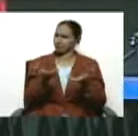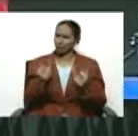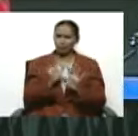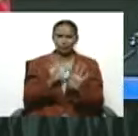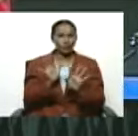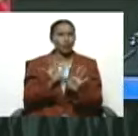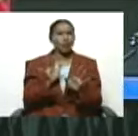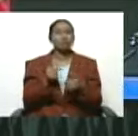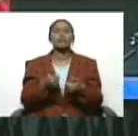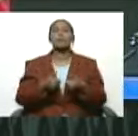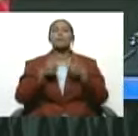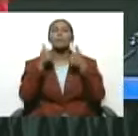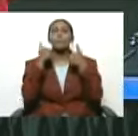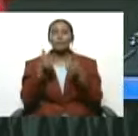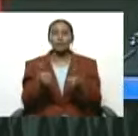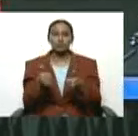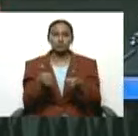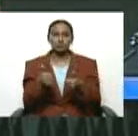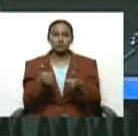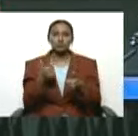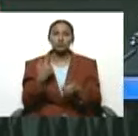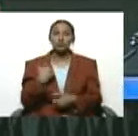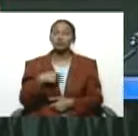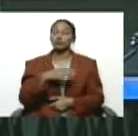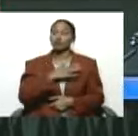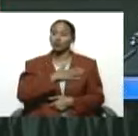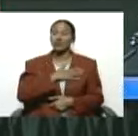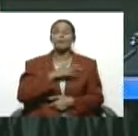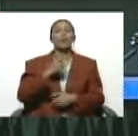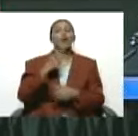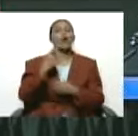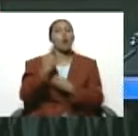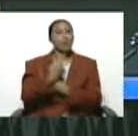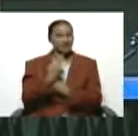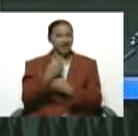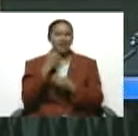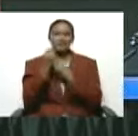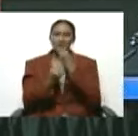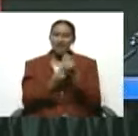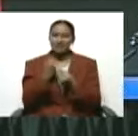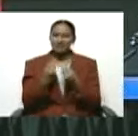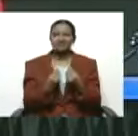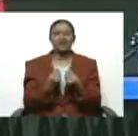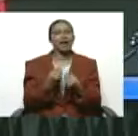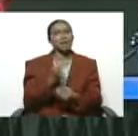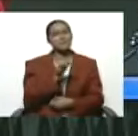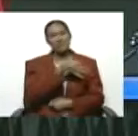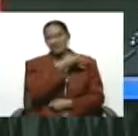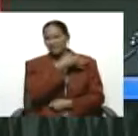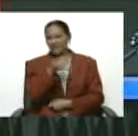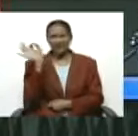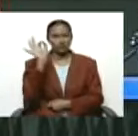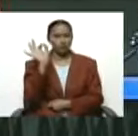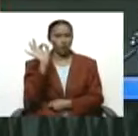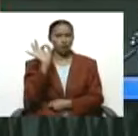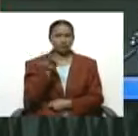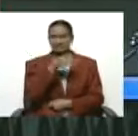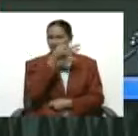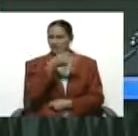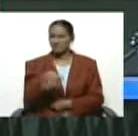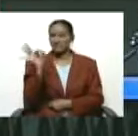bien. Pero nosotros estamos obligados a hacerlo no bien, hacerlo extraordinariamente